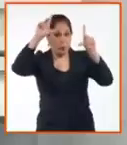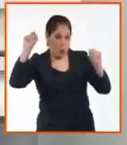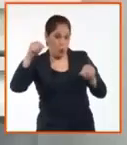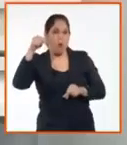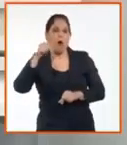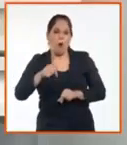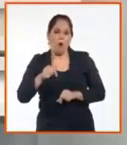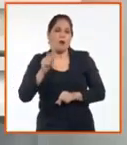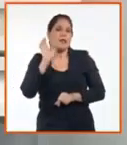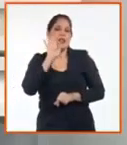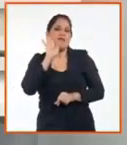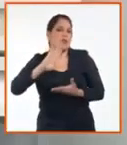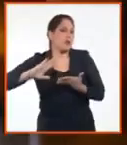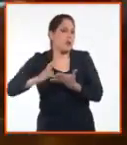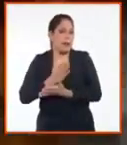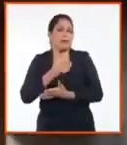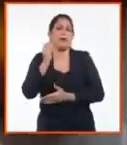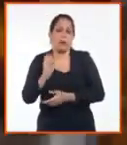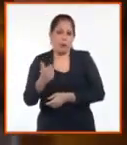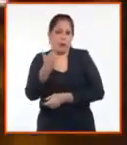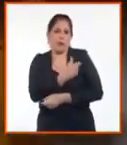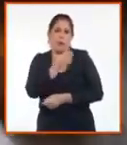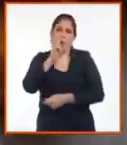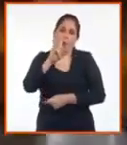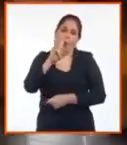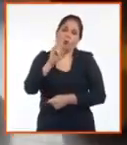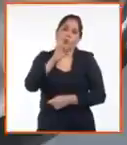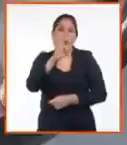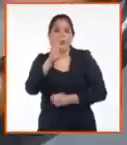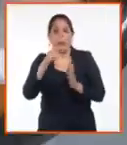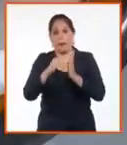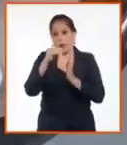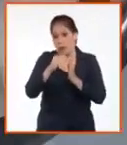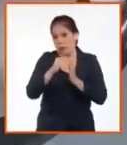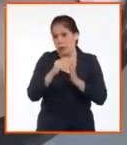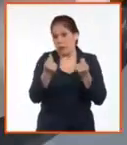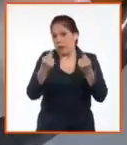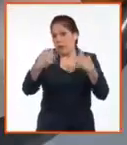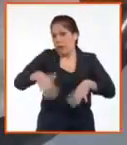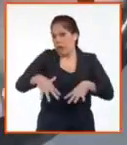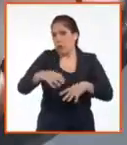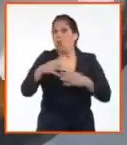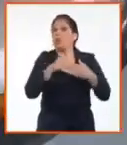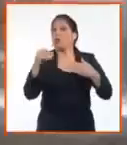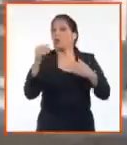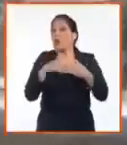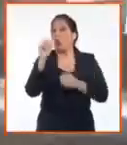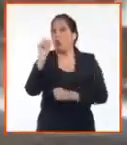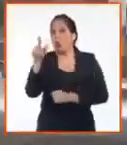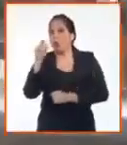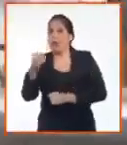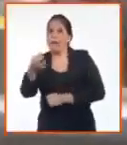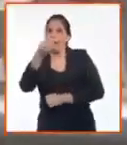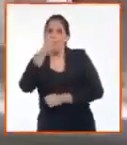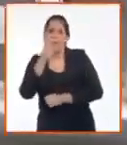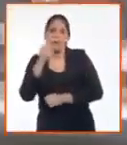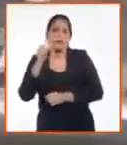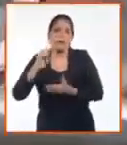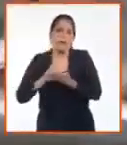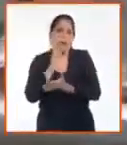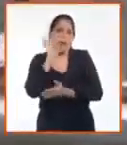gastarse entre 89 millones porque como saben comentados por eso de dólares para adquirir los medicamentos los antibióticos